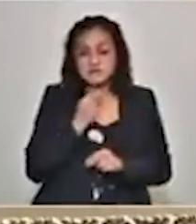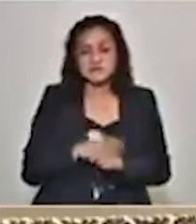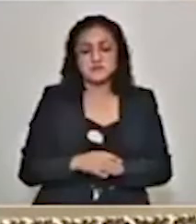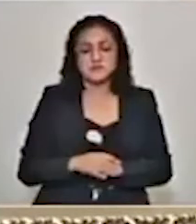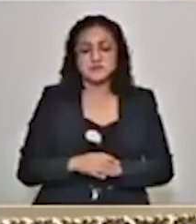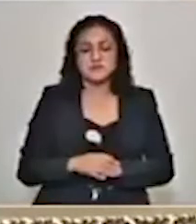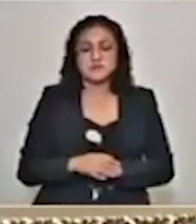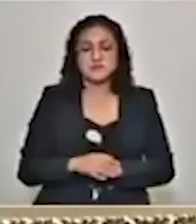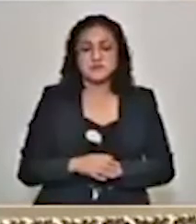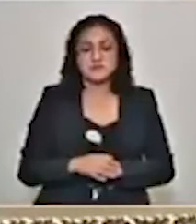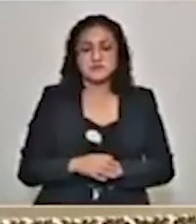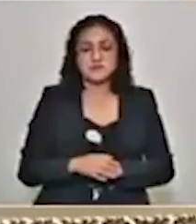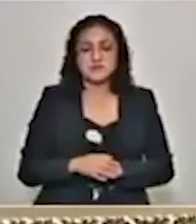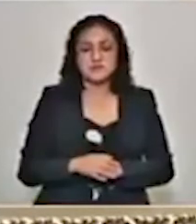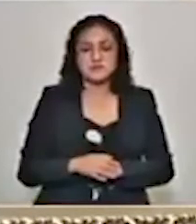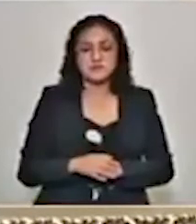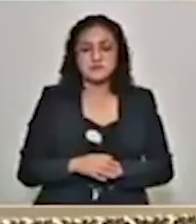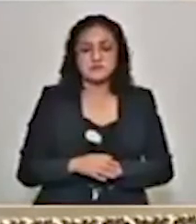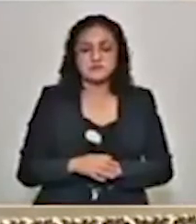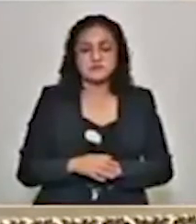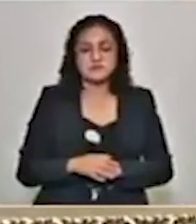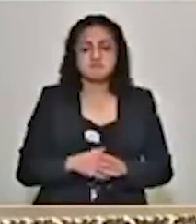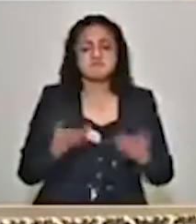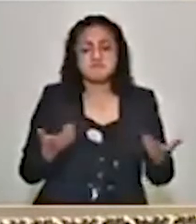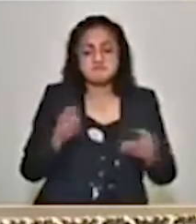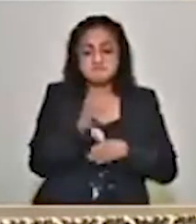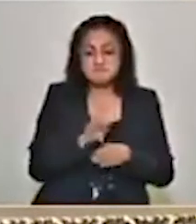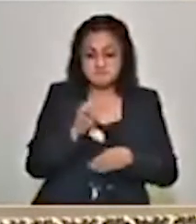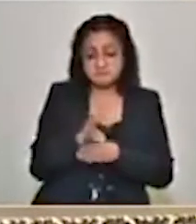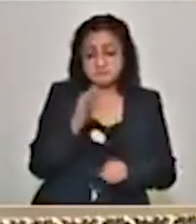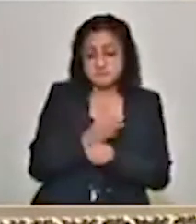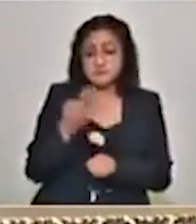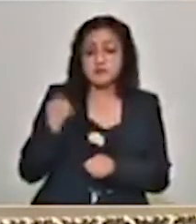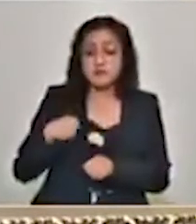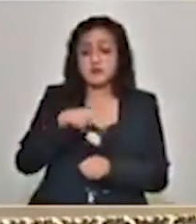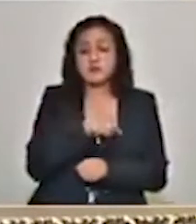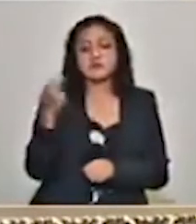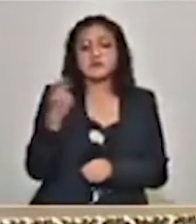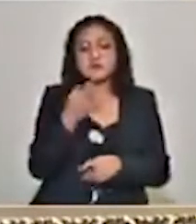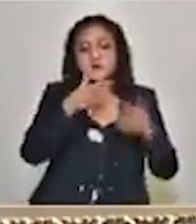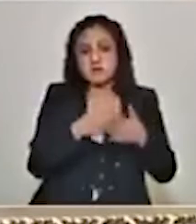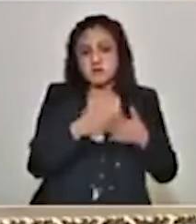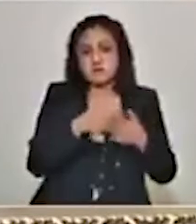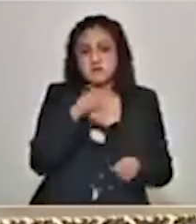Está vencida. Y entonces nosotros necesitamos un dictamen de una empresa,